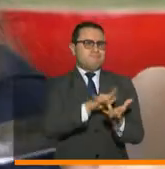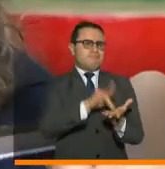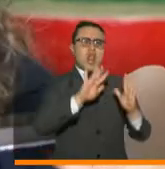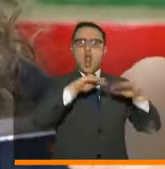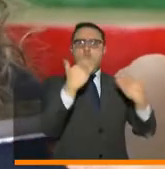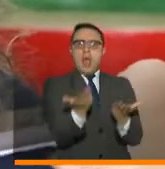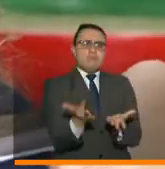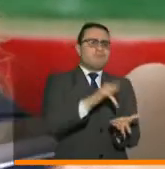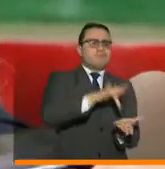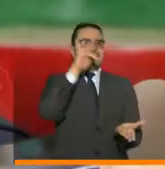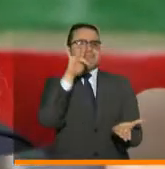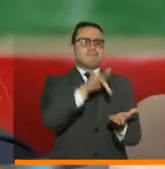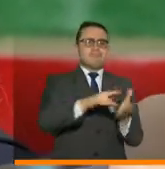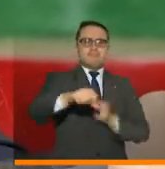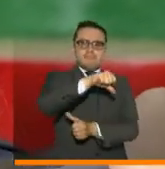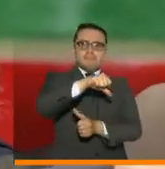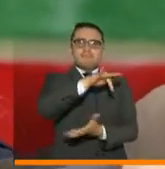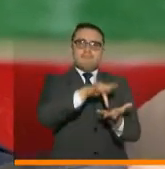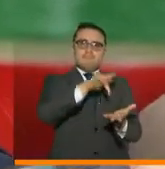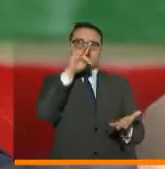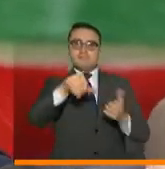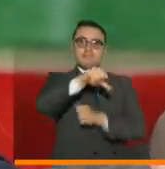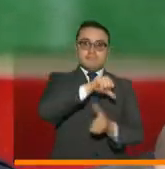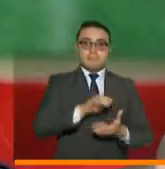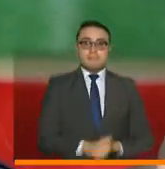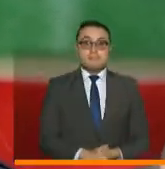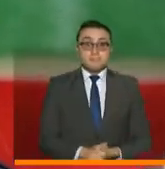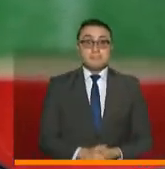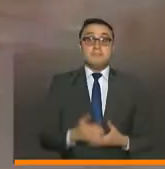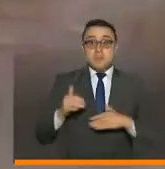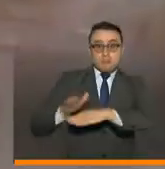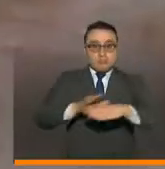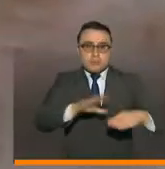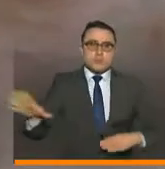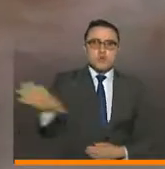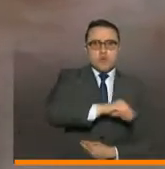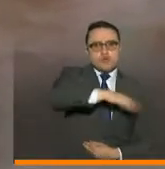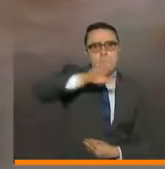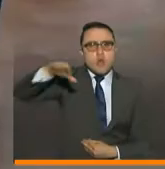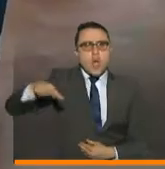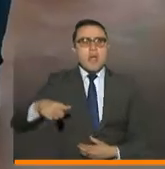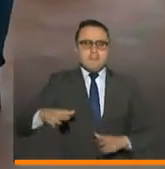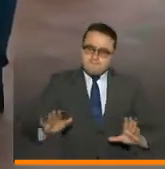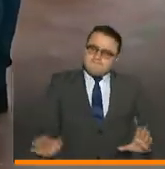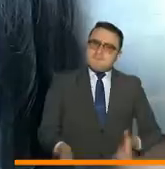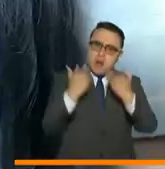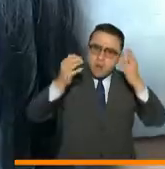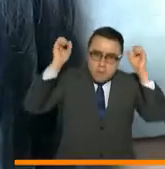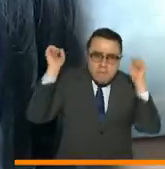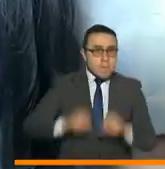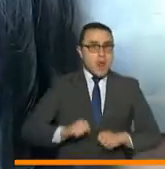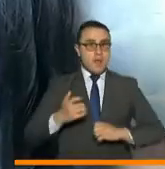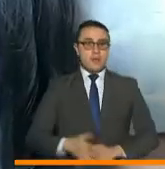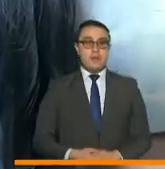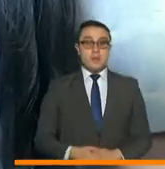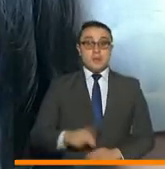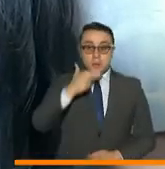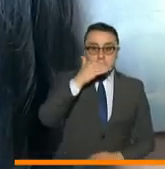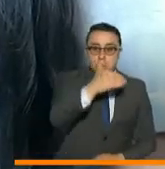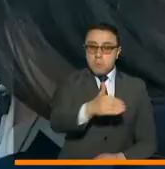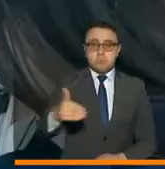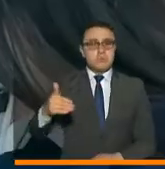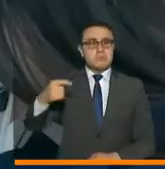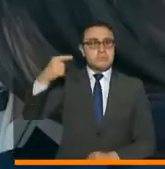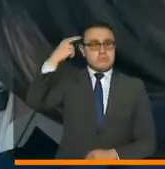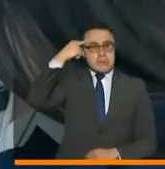invitación para todo el departamento de Antioquia es que iniciemos este ejercicio. Nosotros no podemos permitir que los niños sigan teniendo